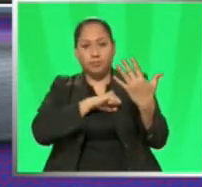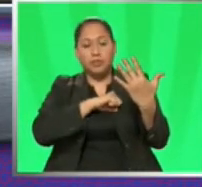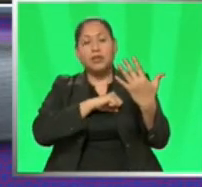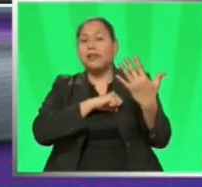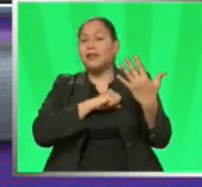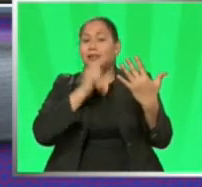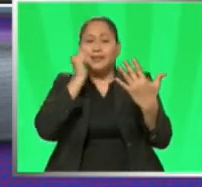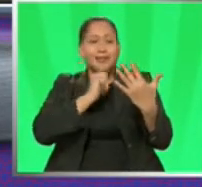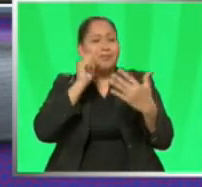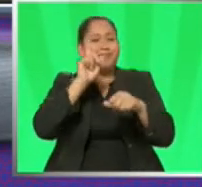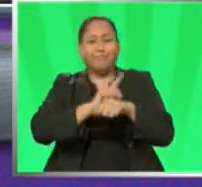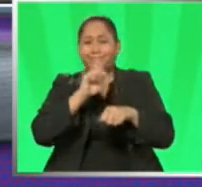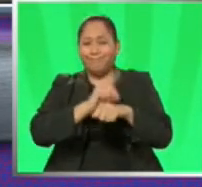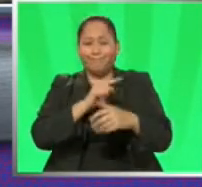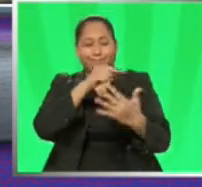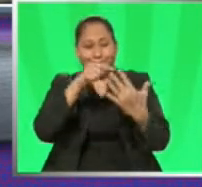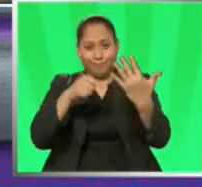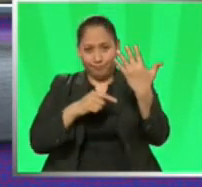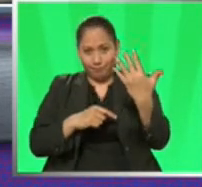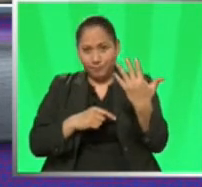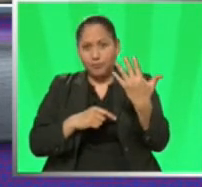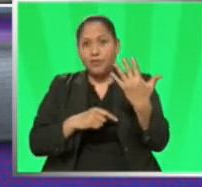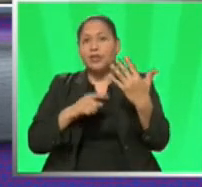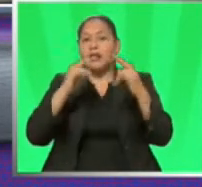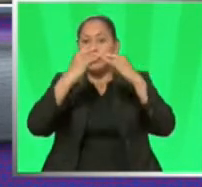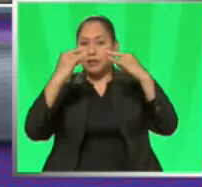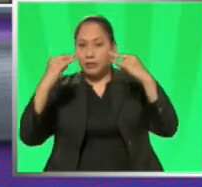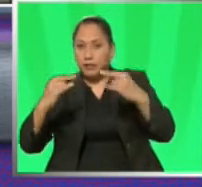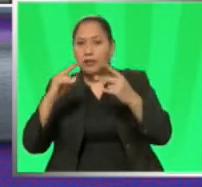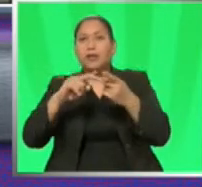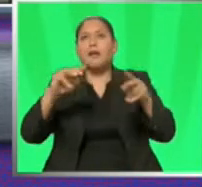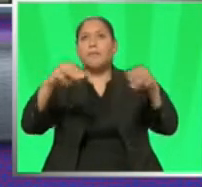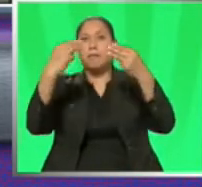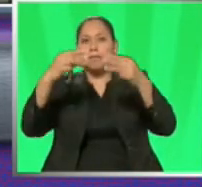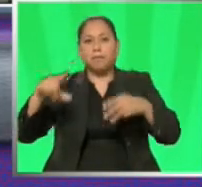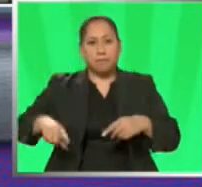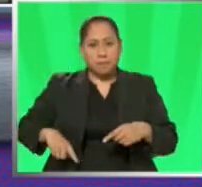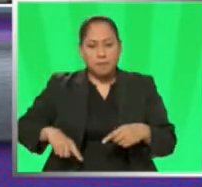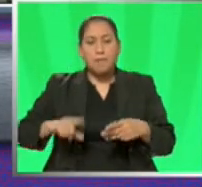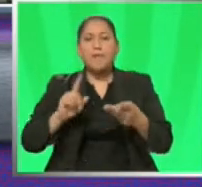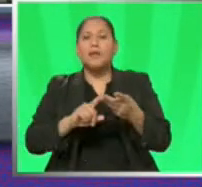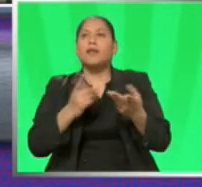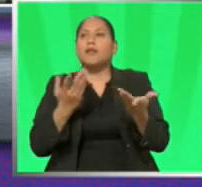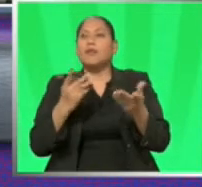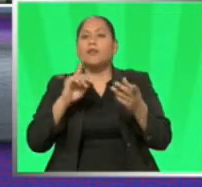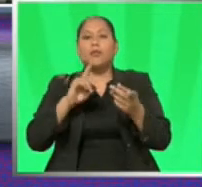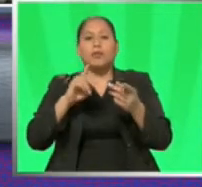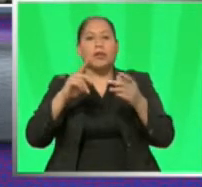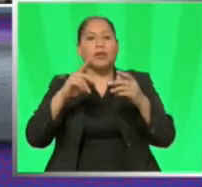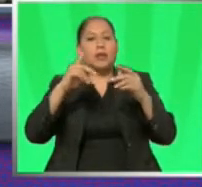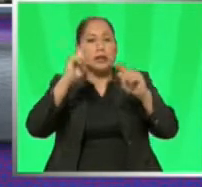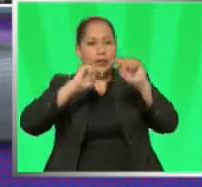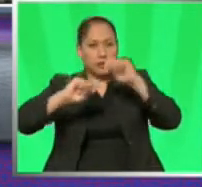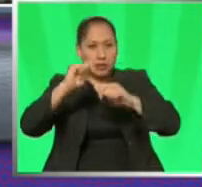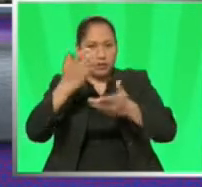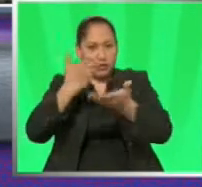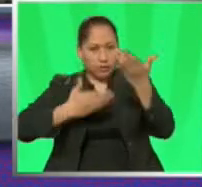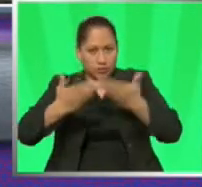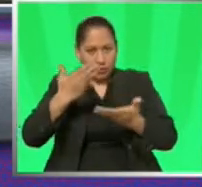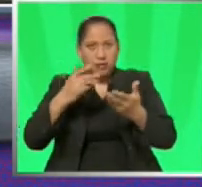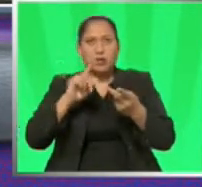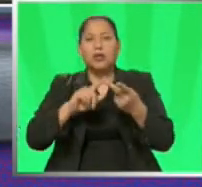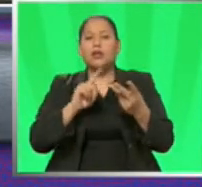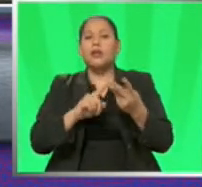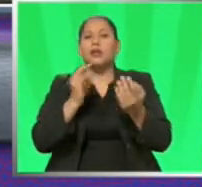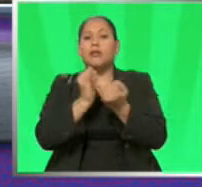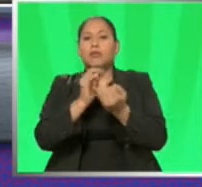de consumirlo diariamente, ¿no? Así es. Estamos en tianguis, estamos en mercados públicos, estamos en autoservicios,